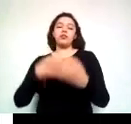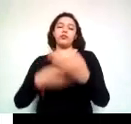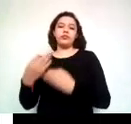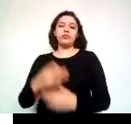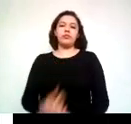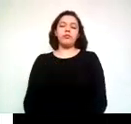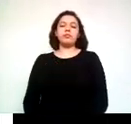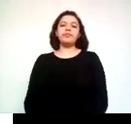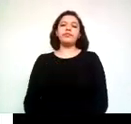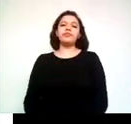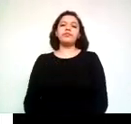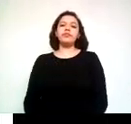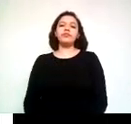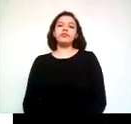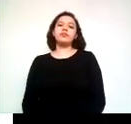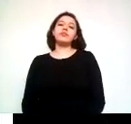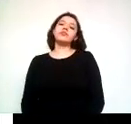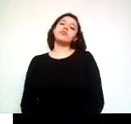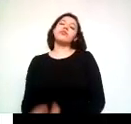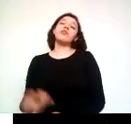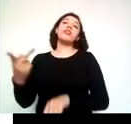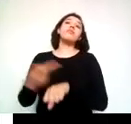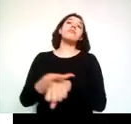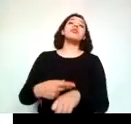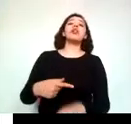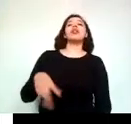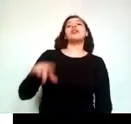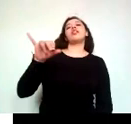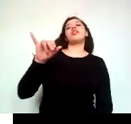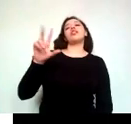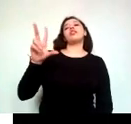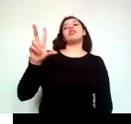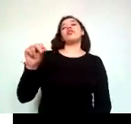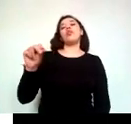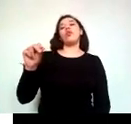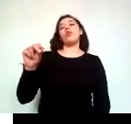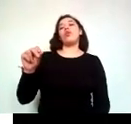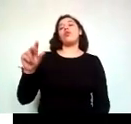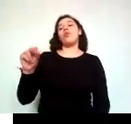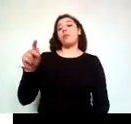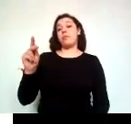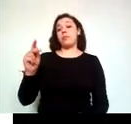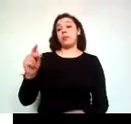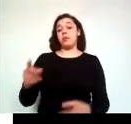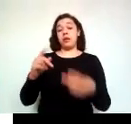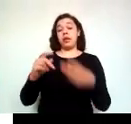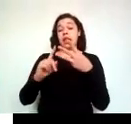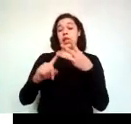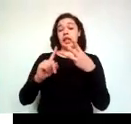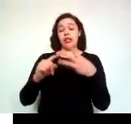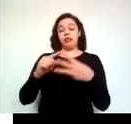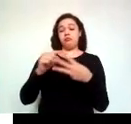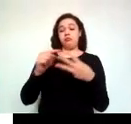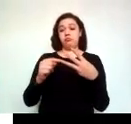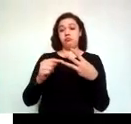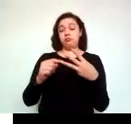pasa si me contestó que no a estos recuerdos persistentes, pero en la sección 3 me contestó que